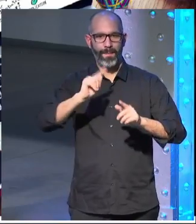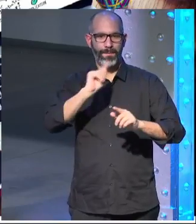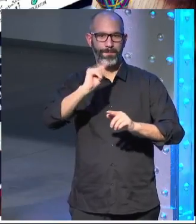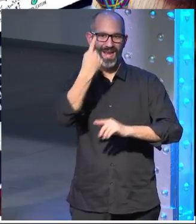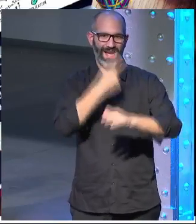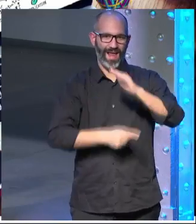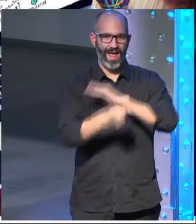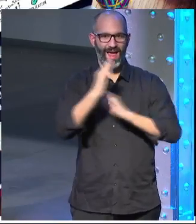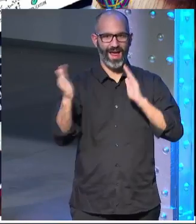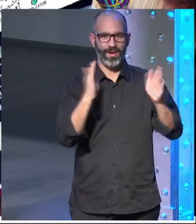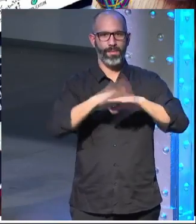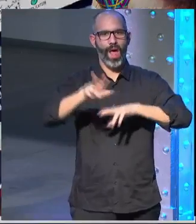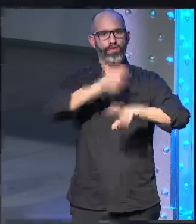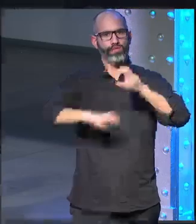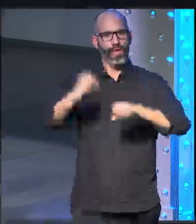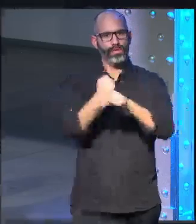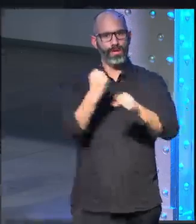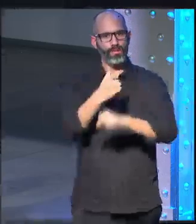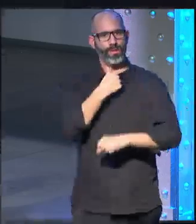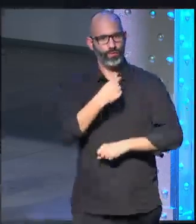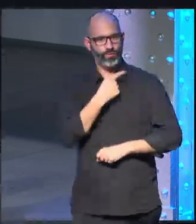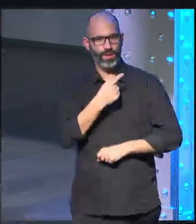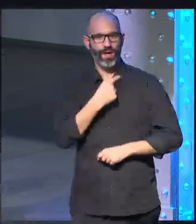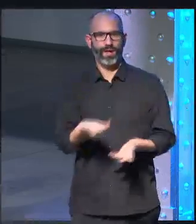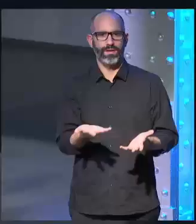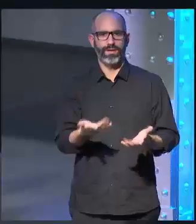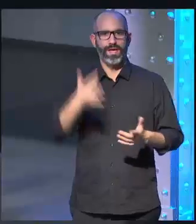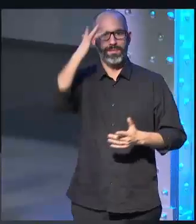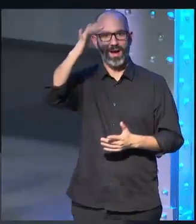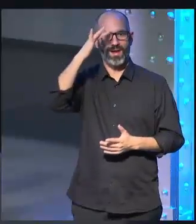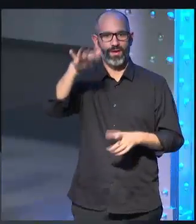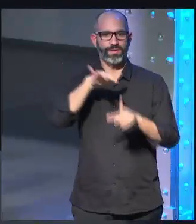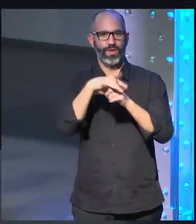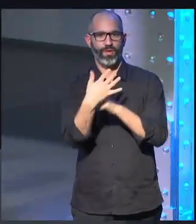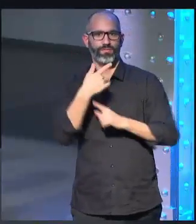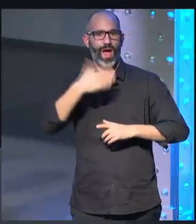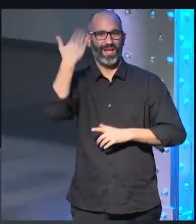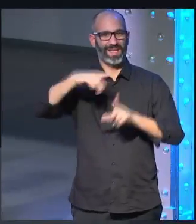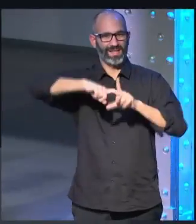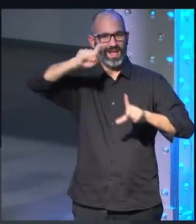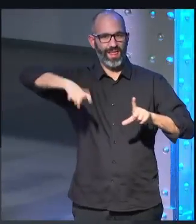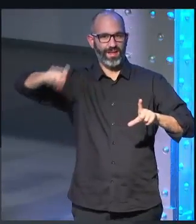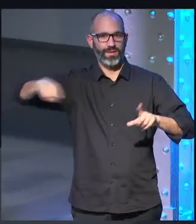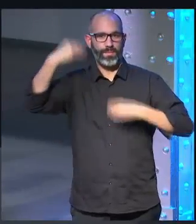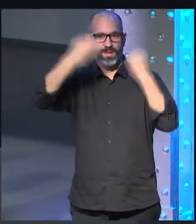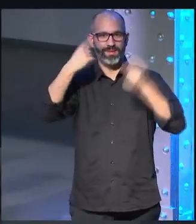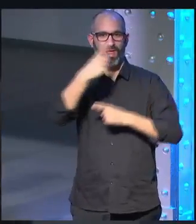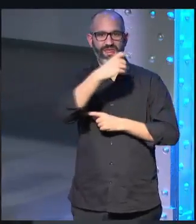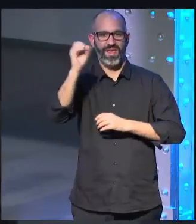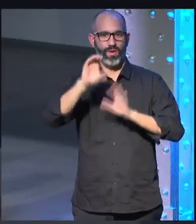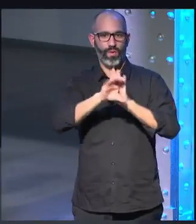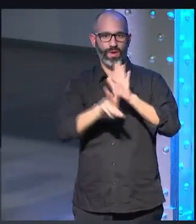que para buscar empleo, ¿no? Fijaros que al menos en mi época yo, era un tema estadístico, enviaba 100